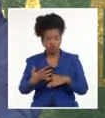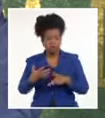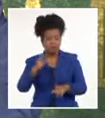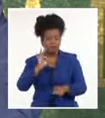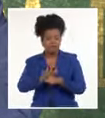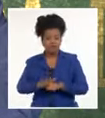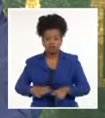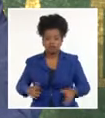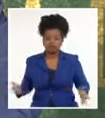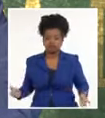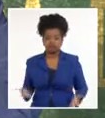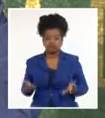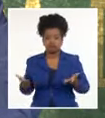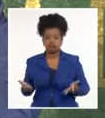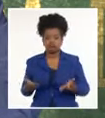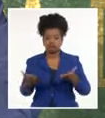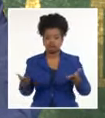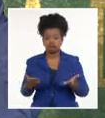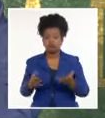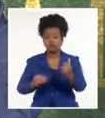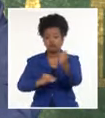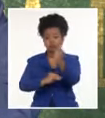del fortalecimiento de la CELAC, por ejemplo.